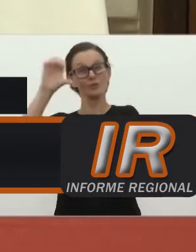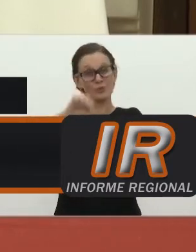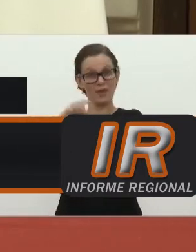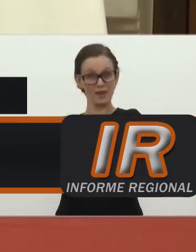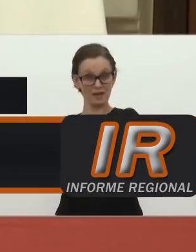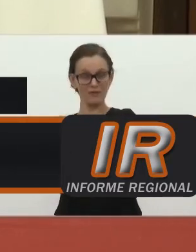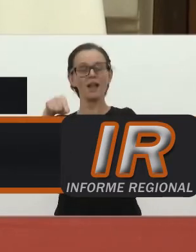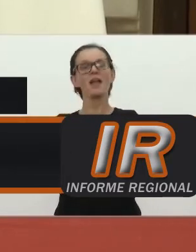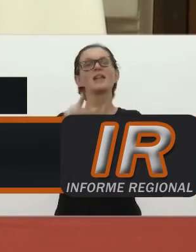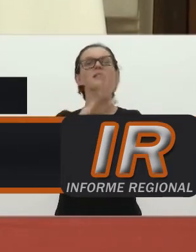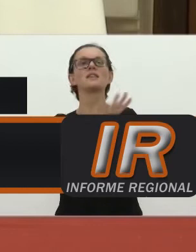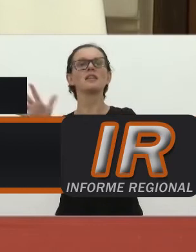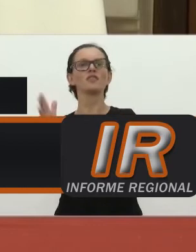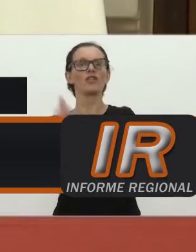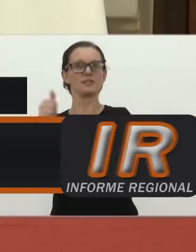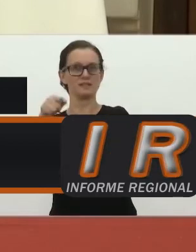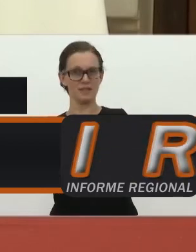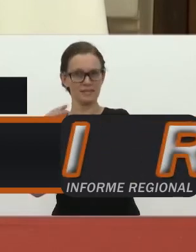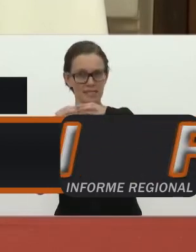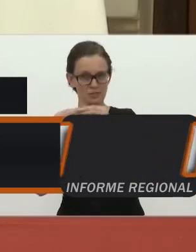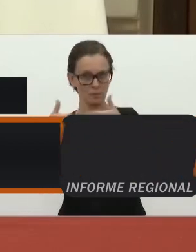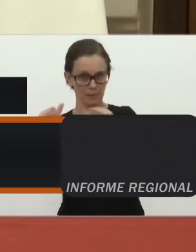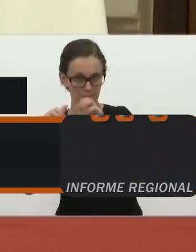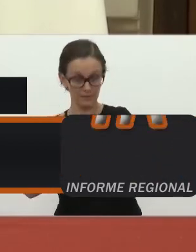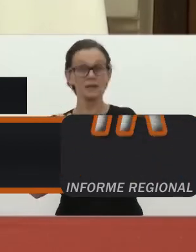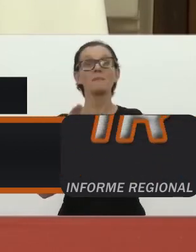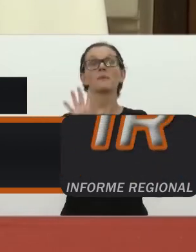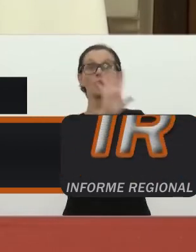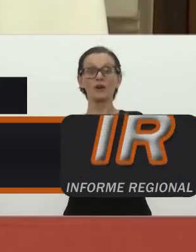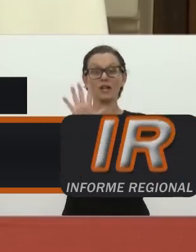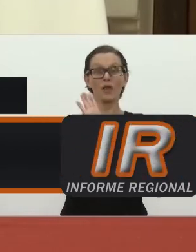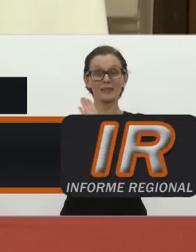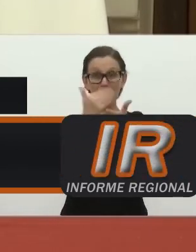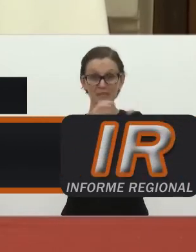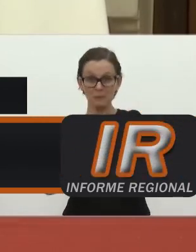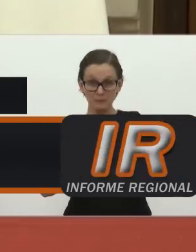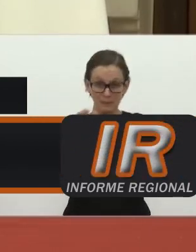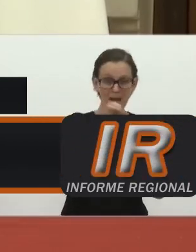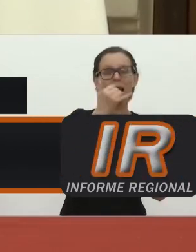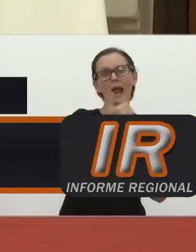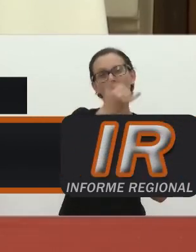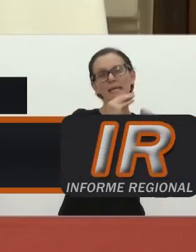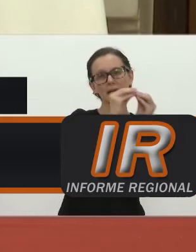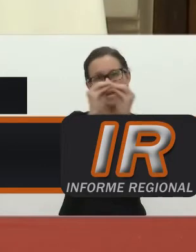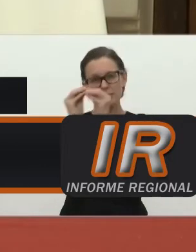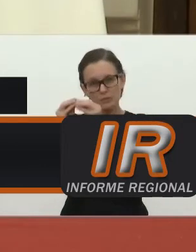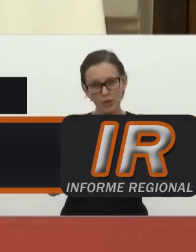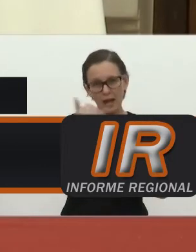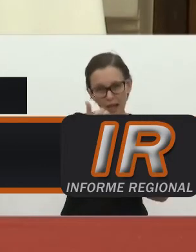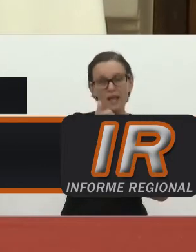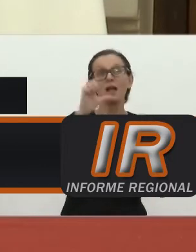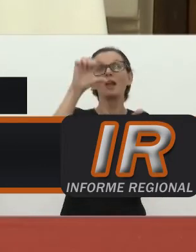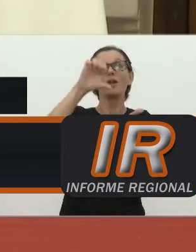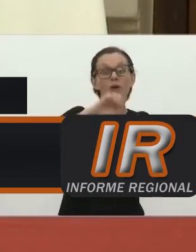confirmó 516 casos. Pero casi todos los departamentos de la región han tenido casos y algunas localidades que no